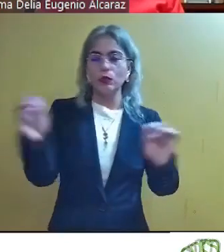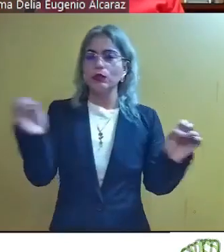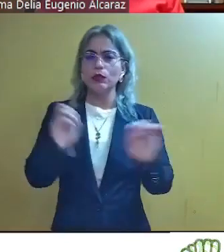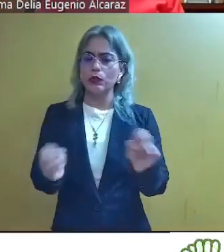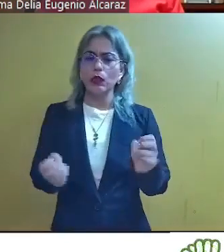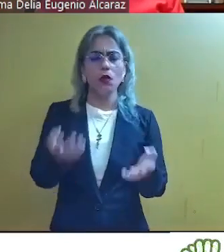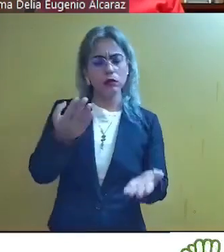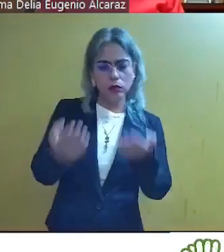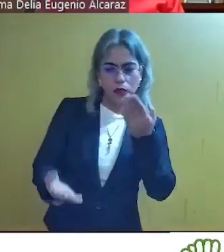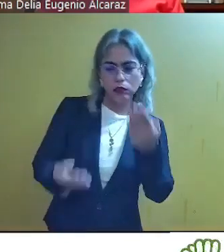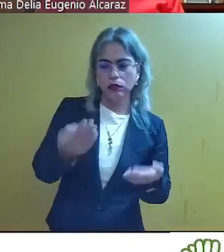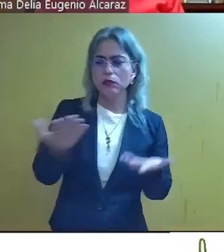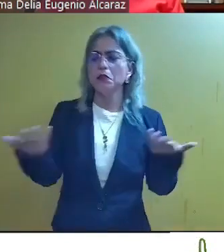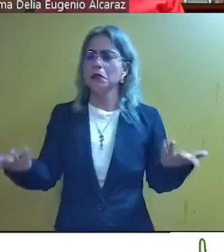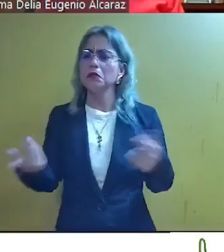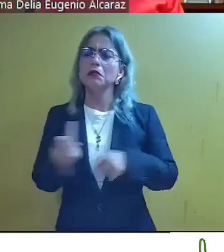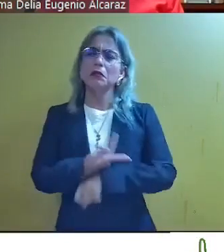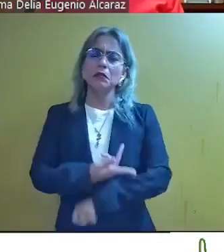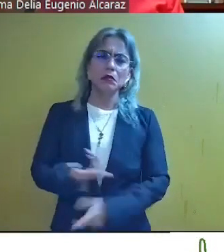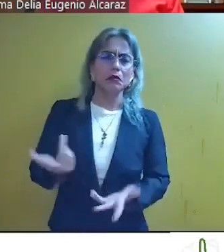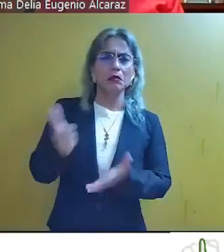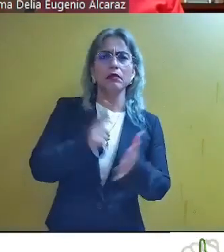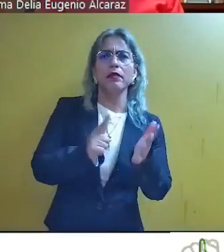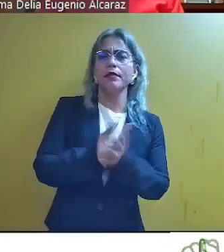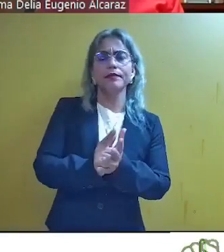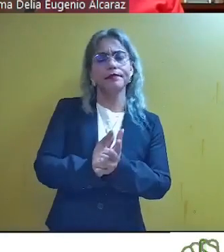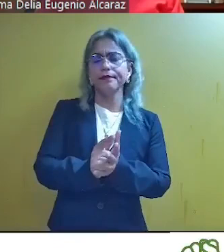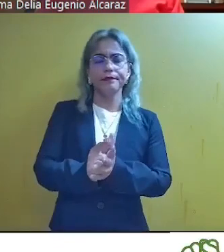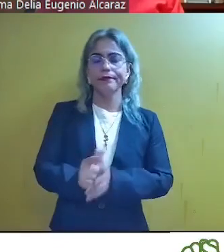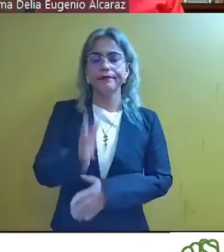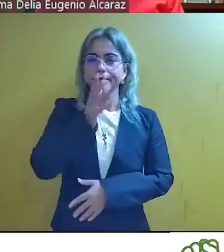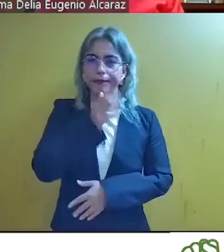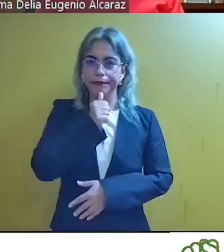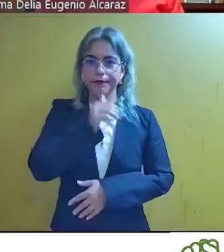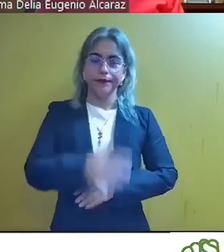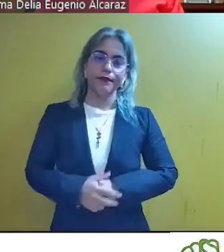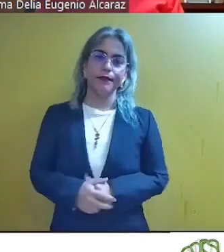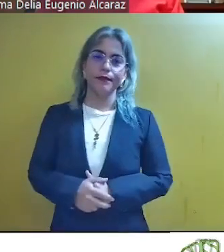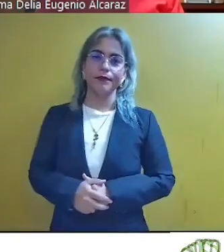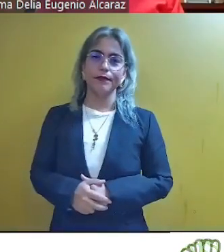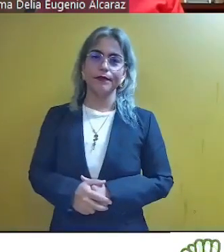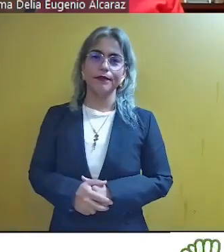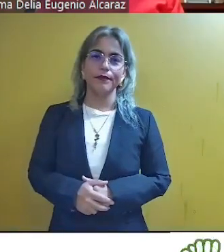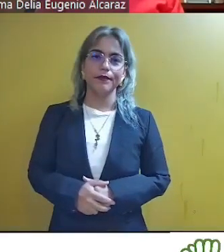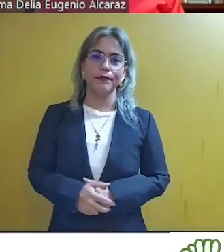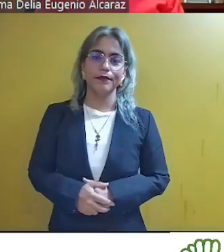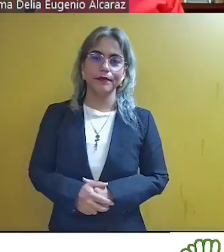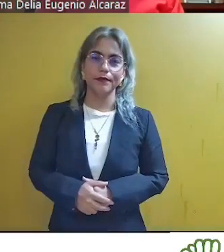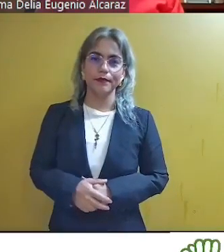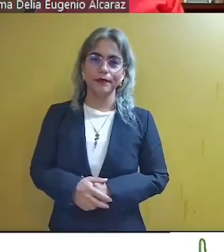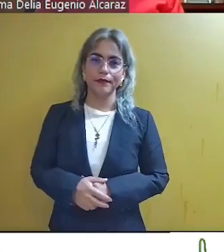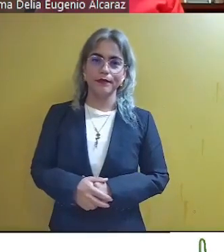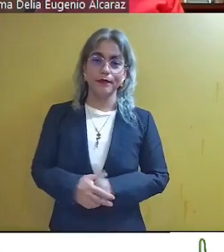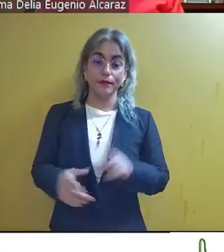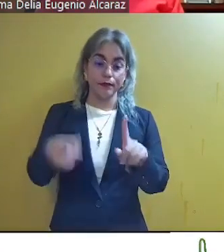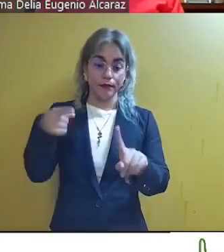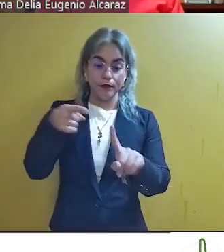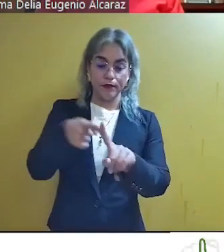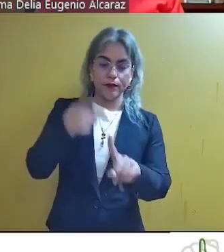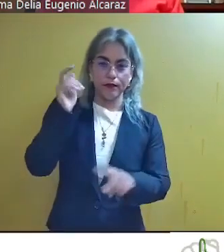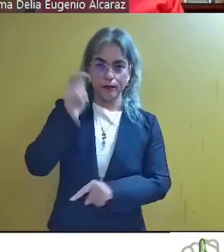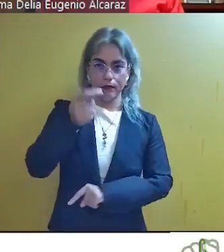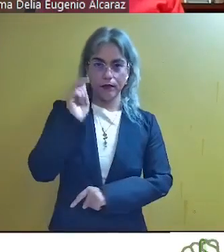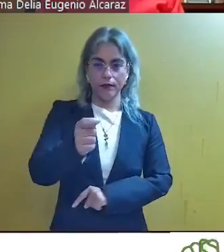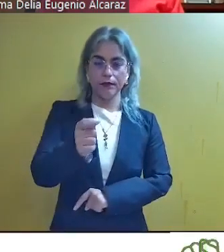como sustento de la imposibilidad jurídica reclamada. En esa óptica, en el proyecto se comparte la decisión